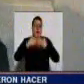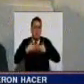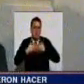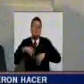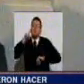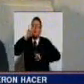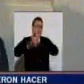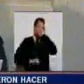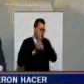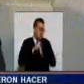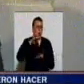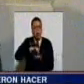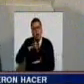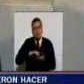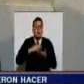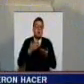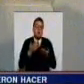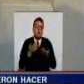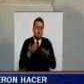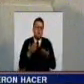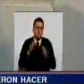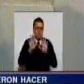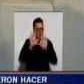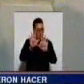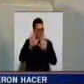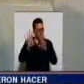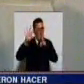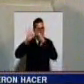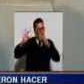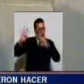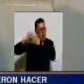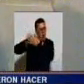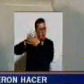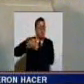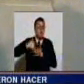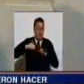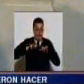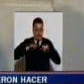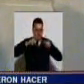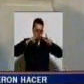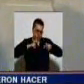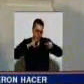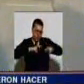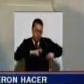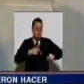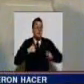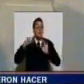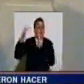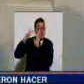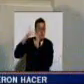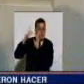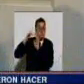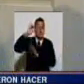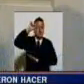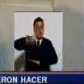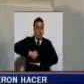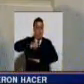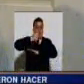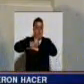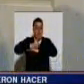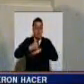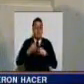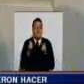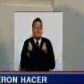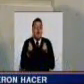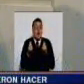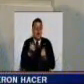en la subasta. Pues bien, esto lo hemos investigado minuciosamente en mi oficina. Nos hemos comunicado incluso con la Superintendencia de Valores